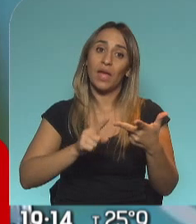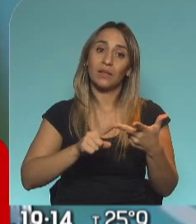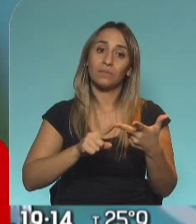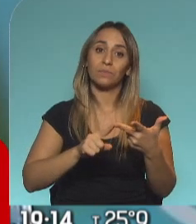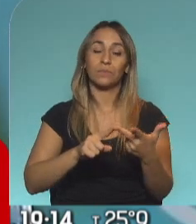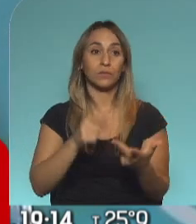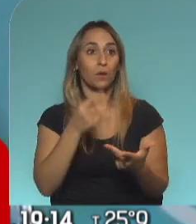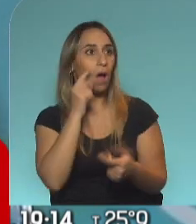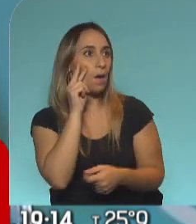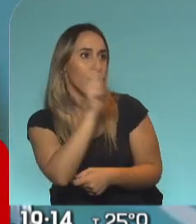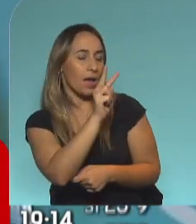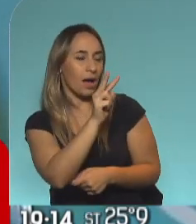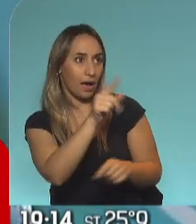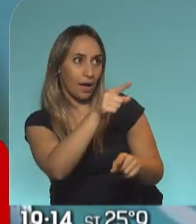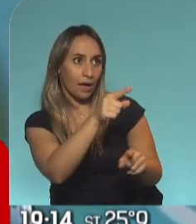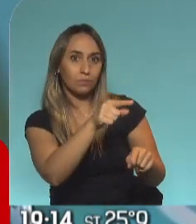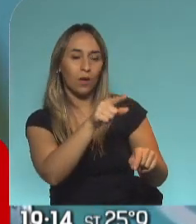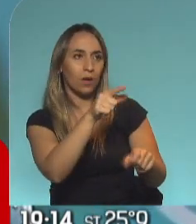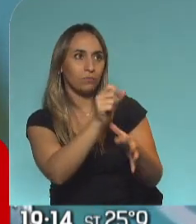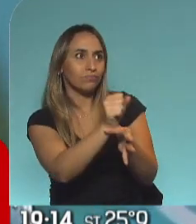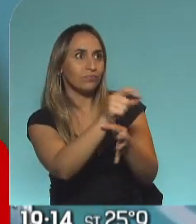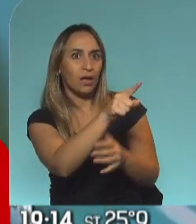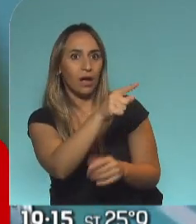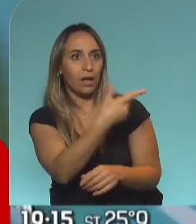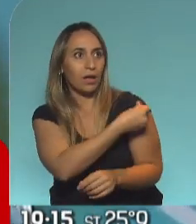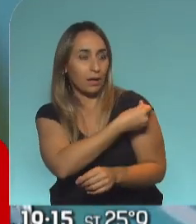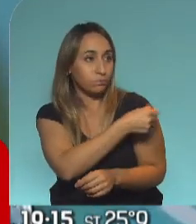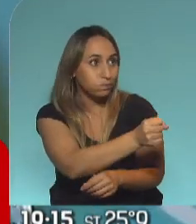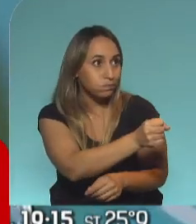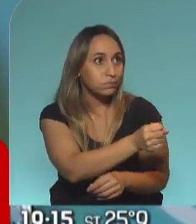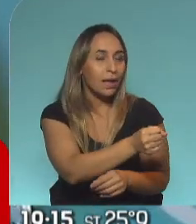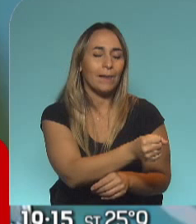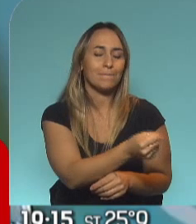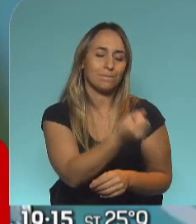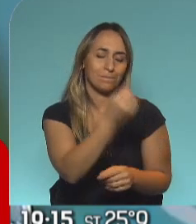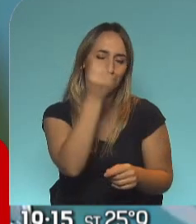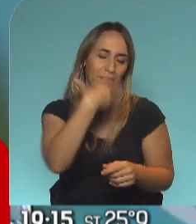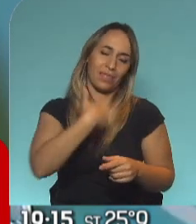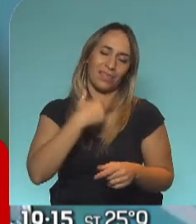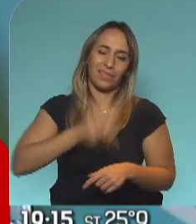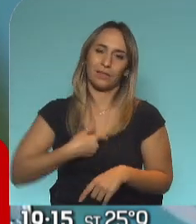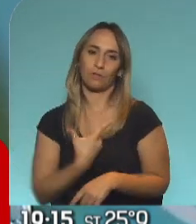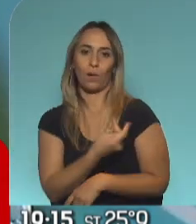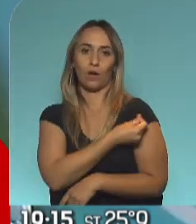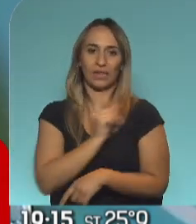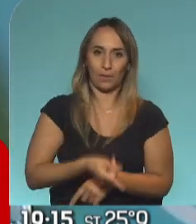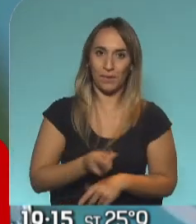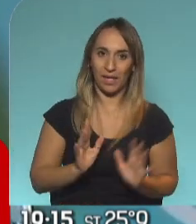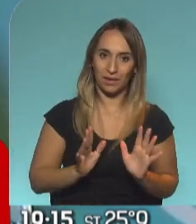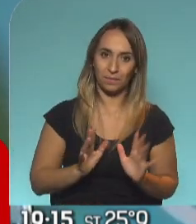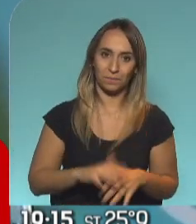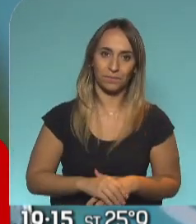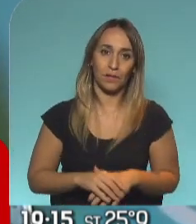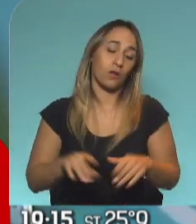hombro, al ver que también ellos ponen el hombro, puede convencerse de que esta vacuna, como todo lo que aprueba